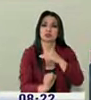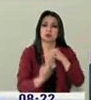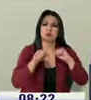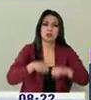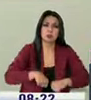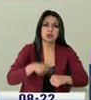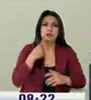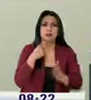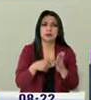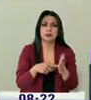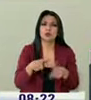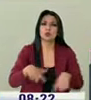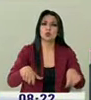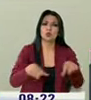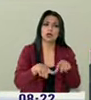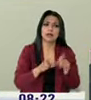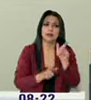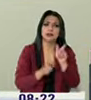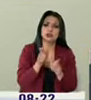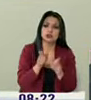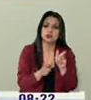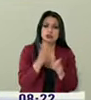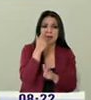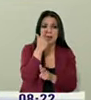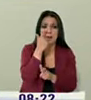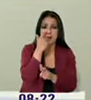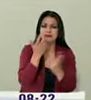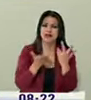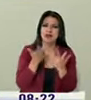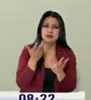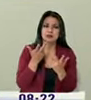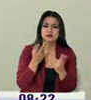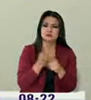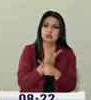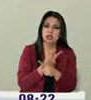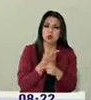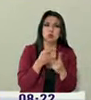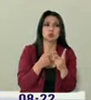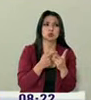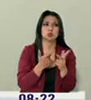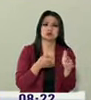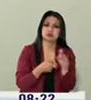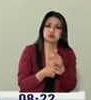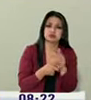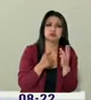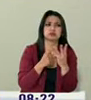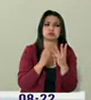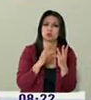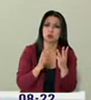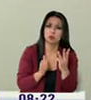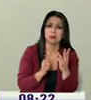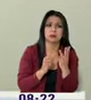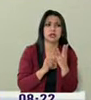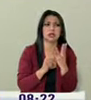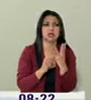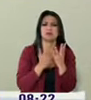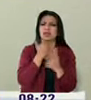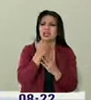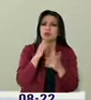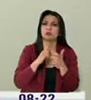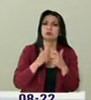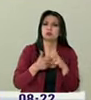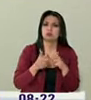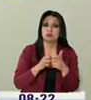convertir en lugares donde exista, se generen situaciones de violencia o donde se genere algún